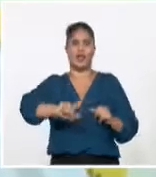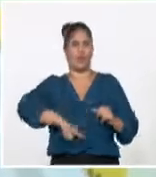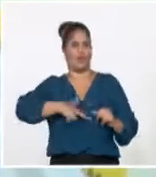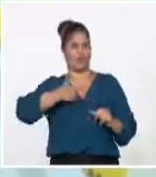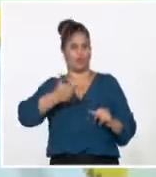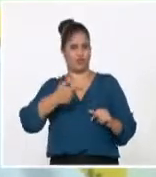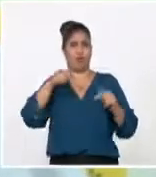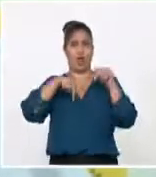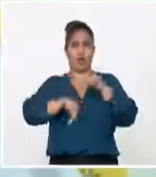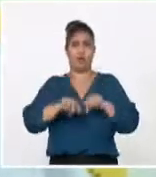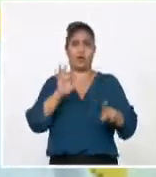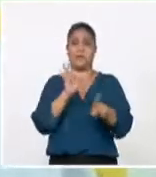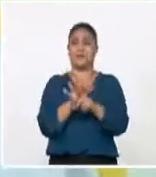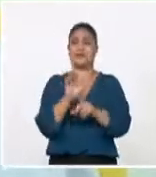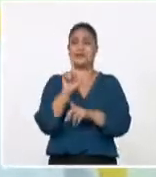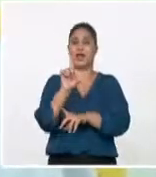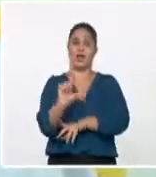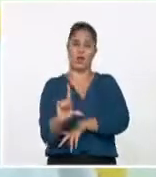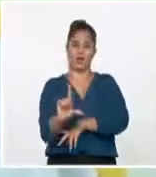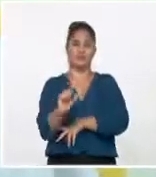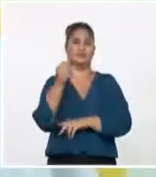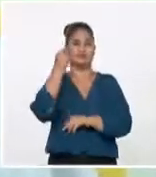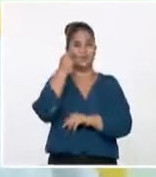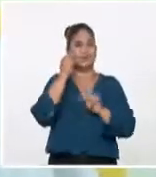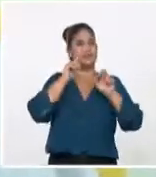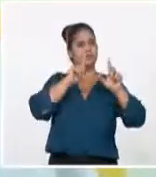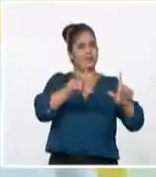una revista que rememoró a través de imágenes de